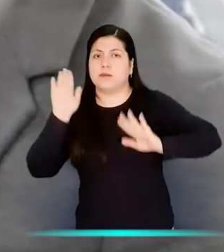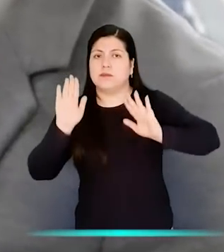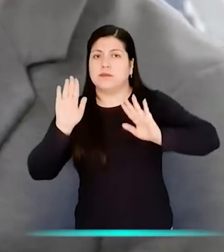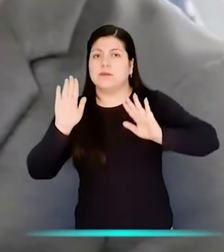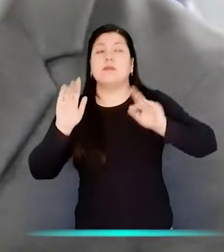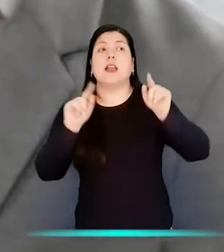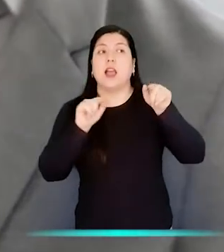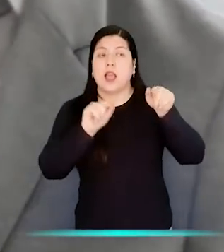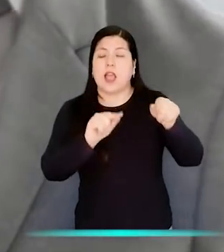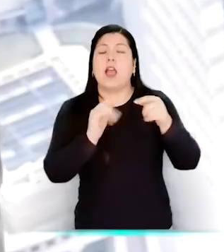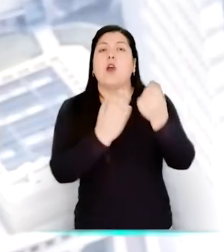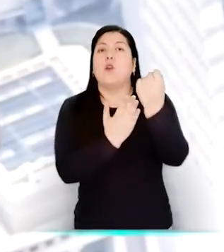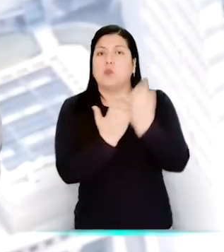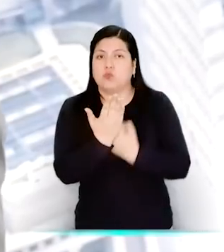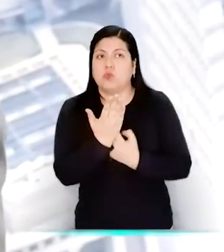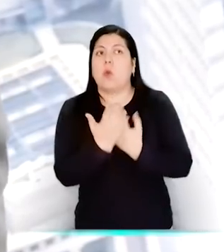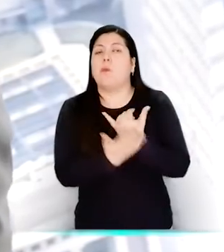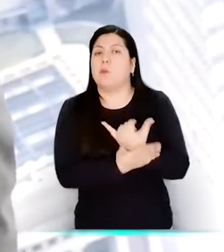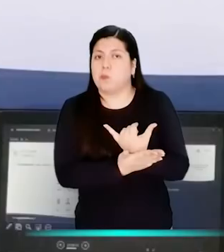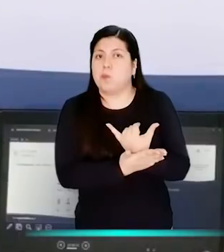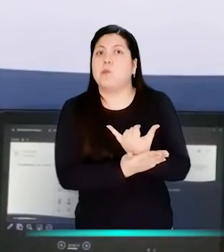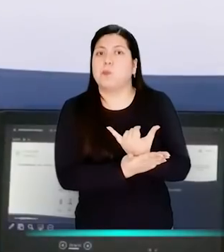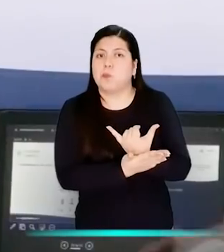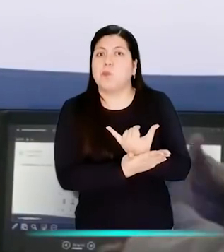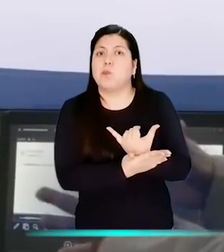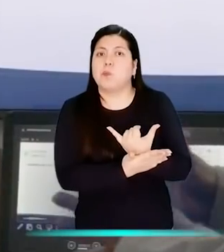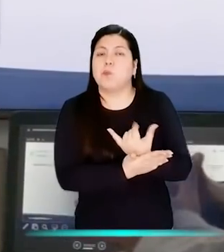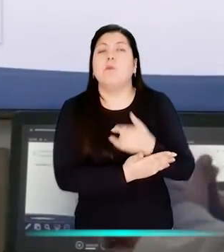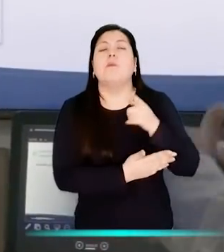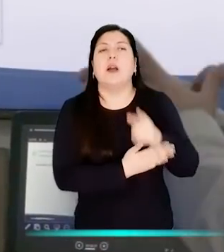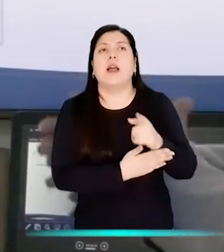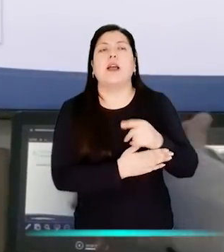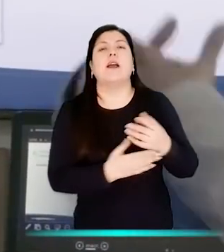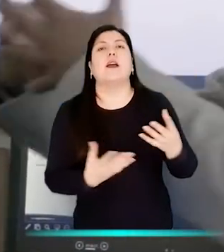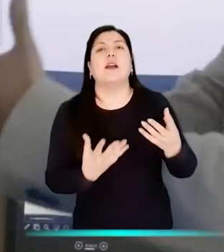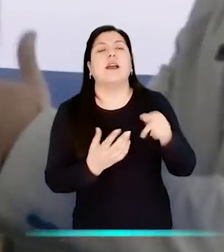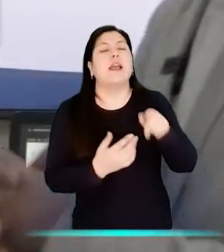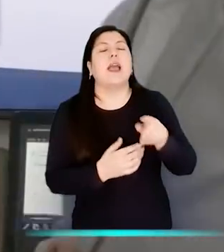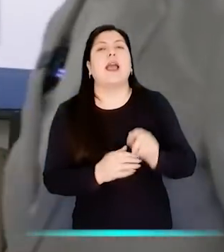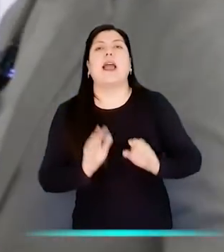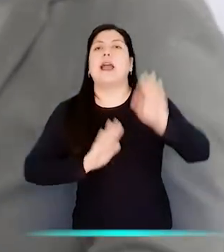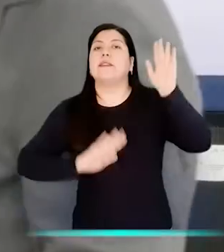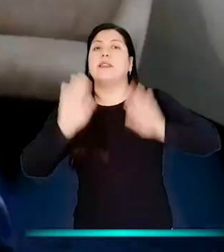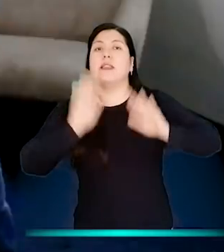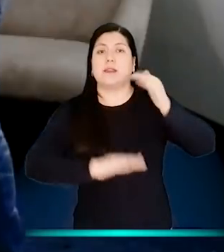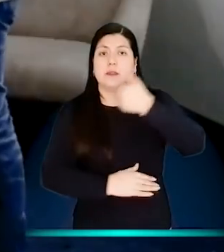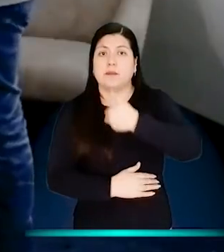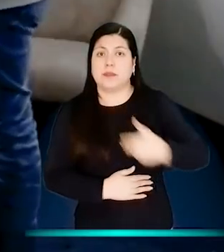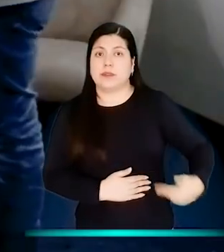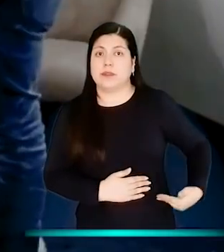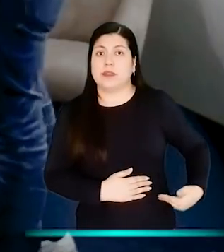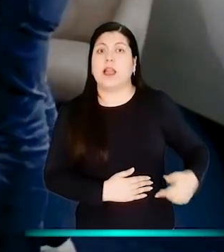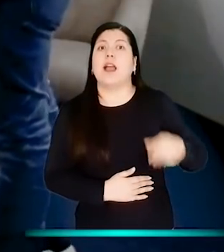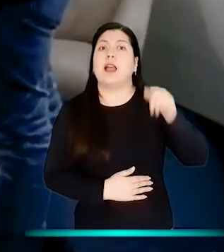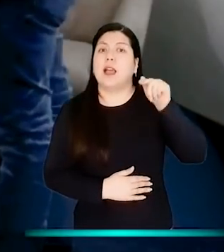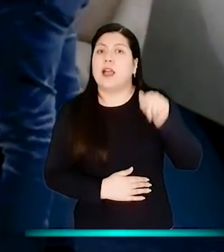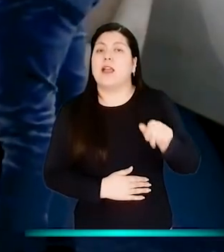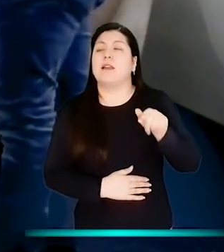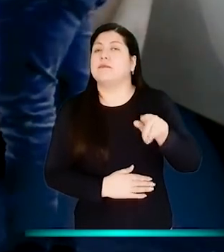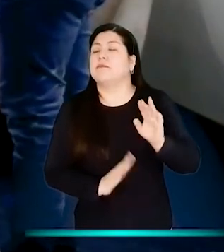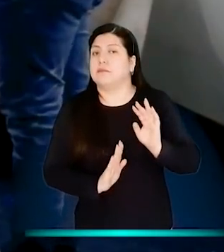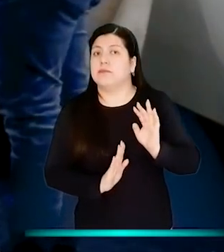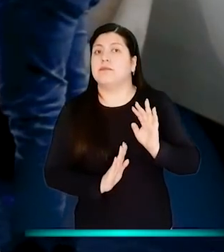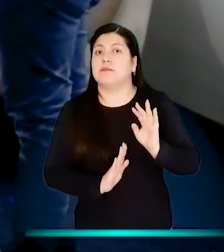candidatos que va a tener esa consulta, que va a ser la fórmula presidencial o va a ser la persona que ellos